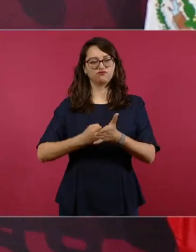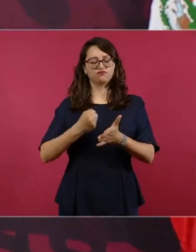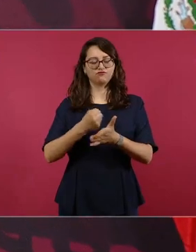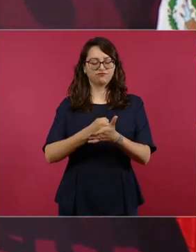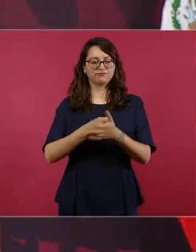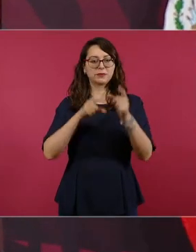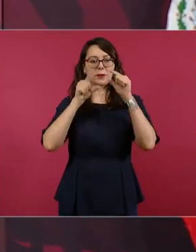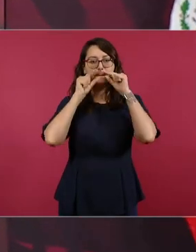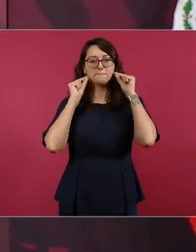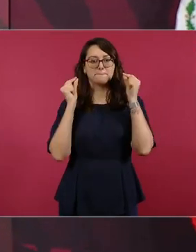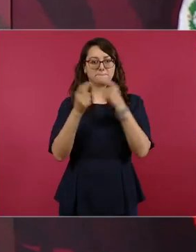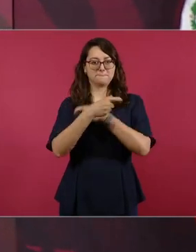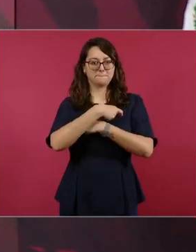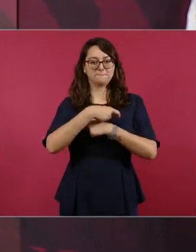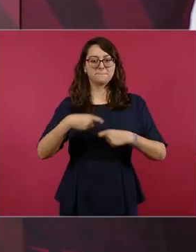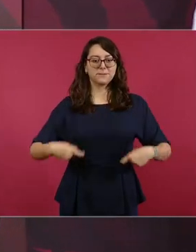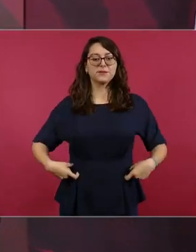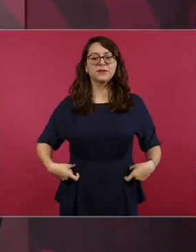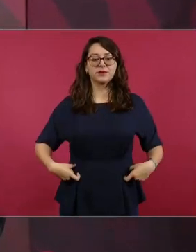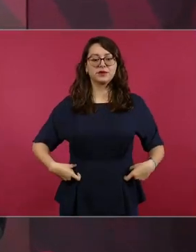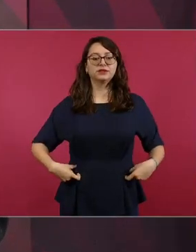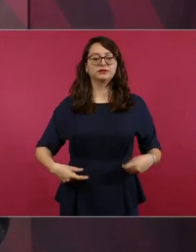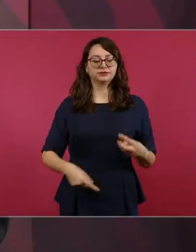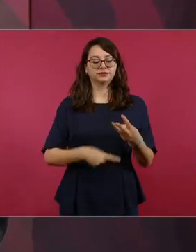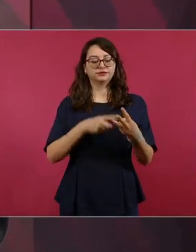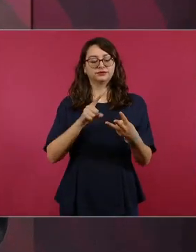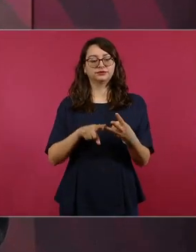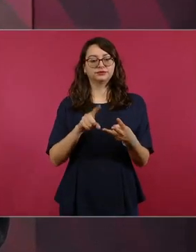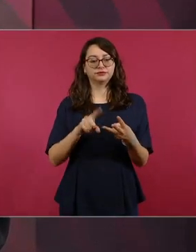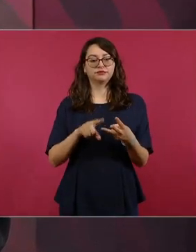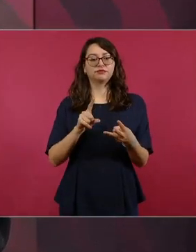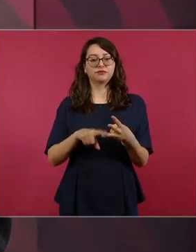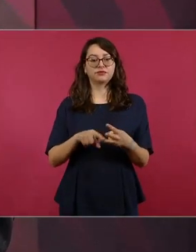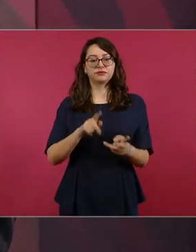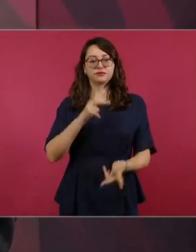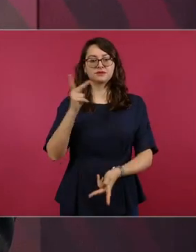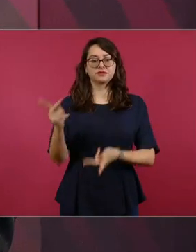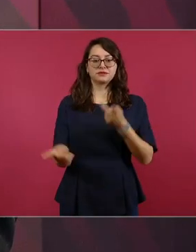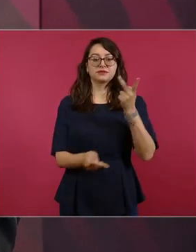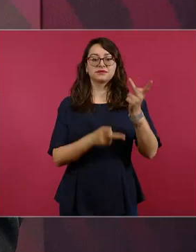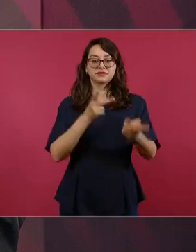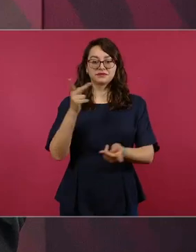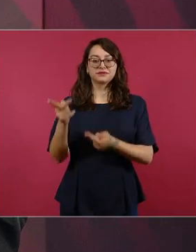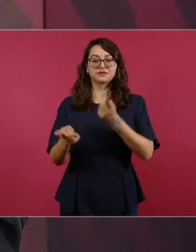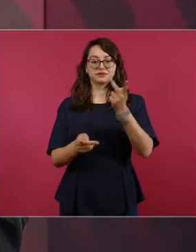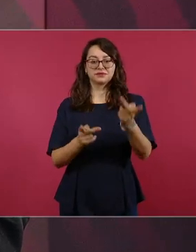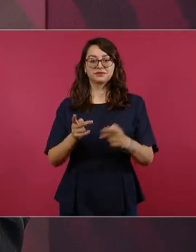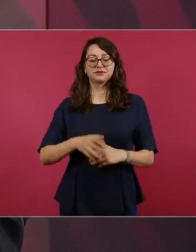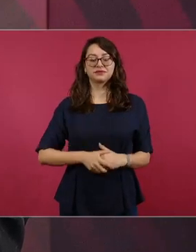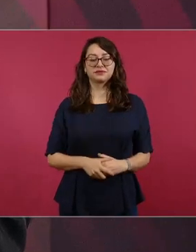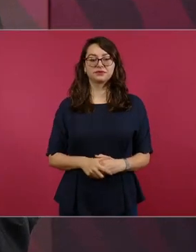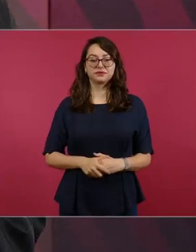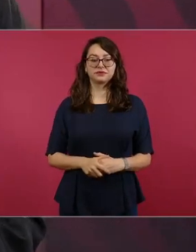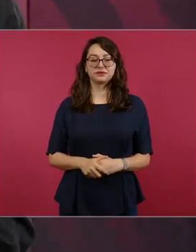posteriormente ya contestamos todas las preguntas.